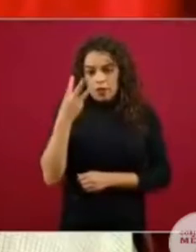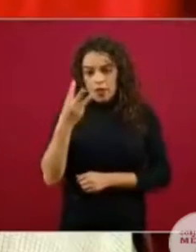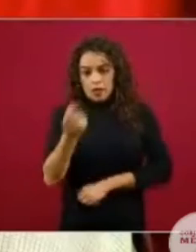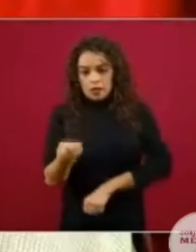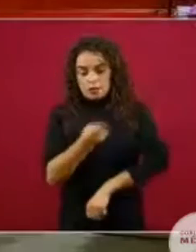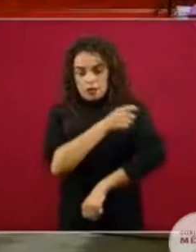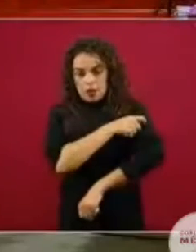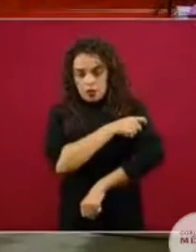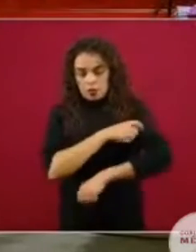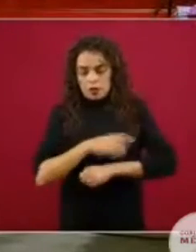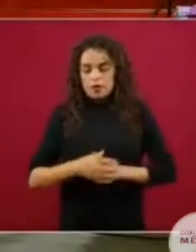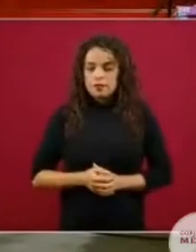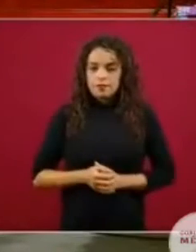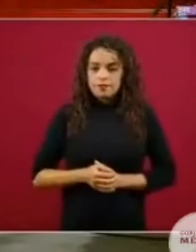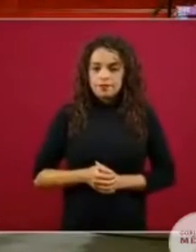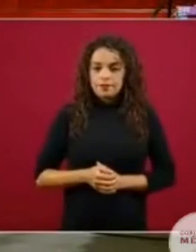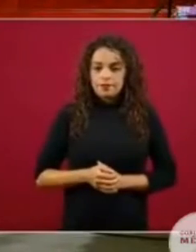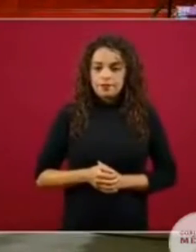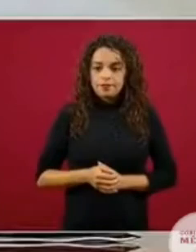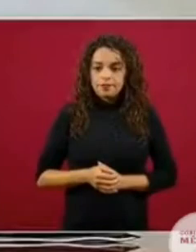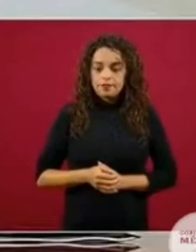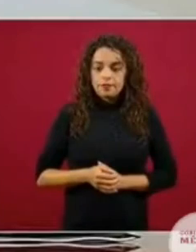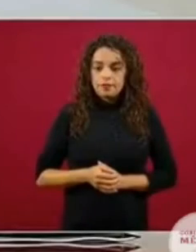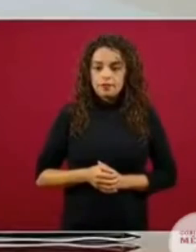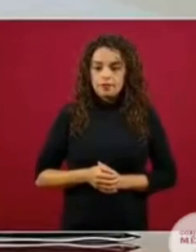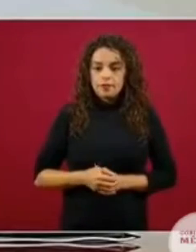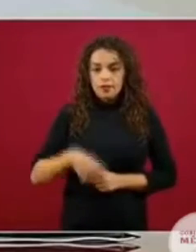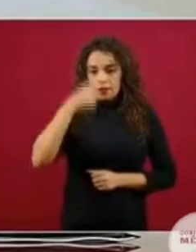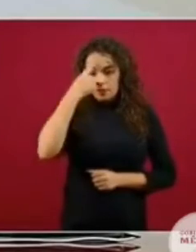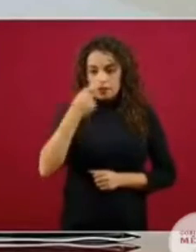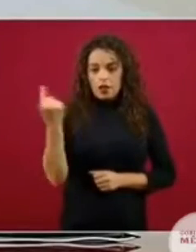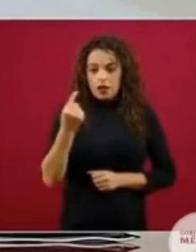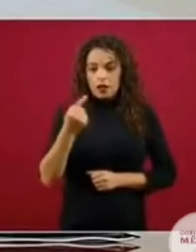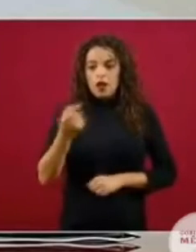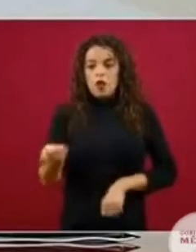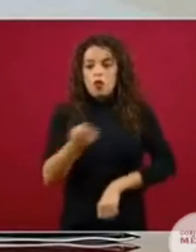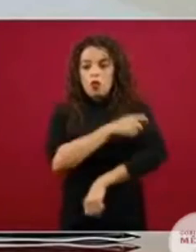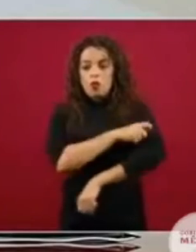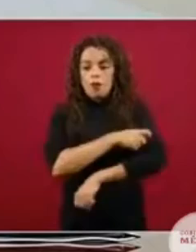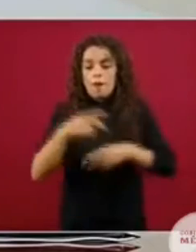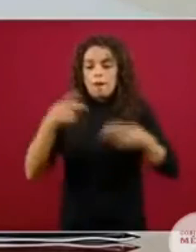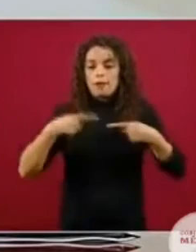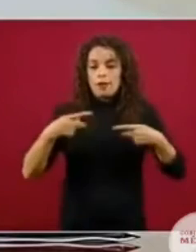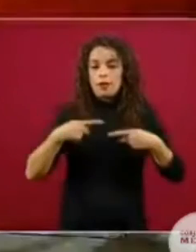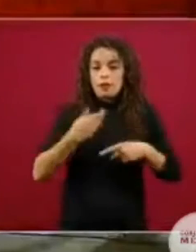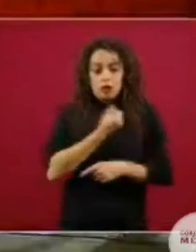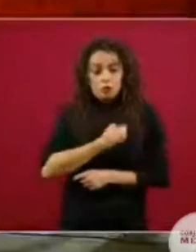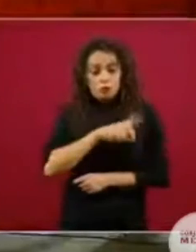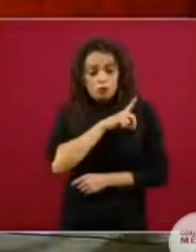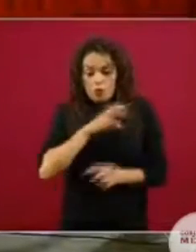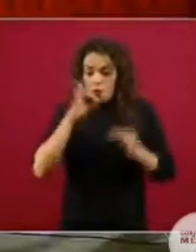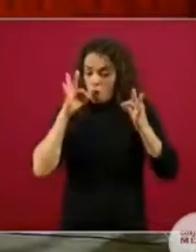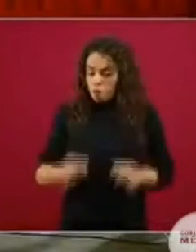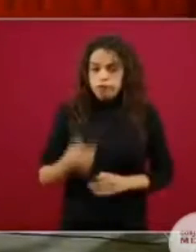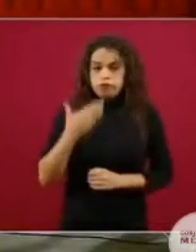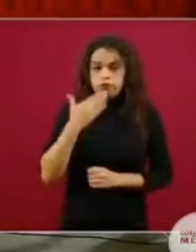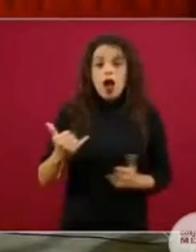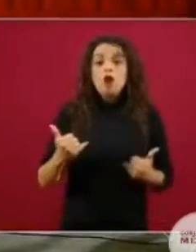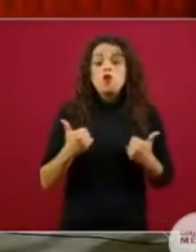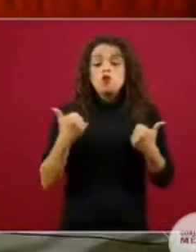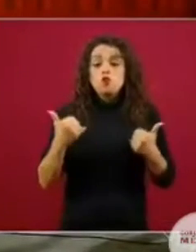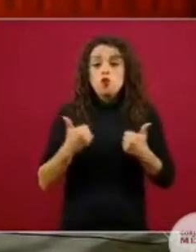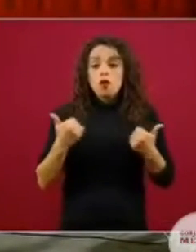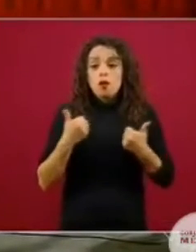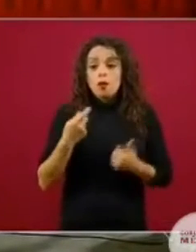protocolos avanzados en individuos sanos jóvenes se abrió se tiene que pero todavía los resultados no